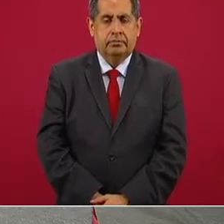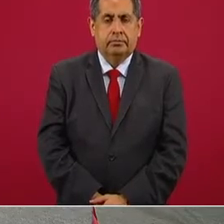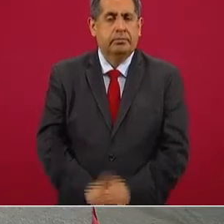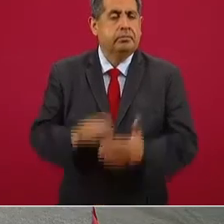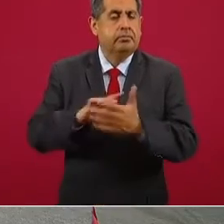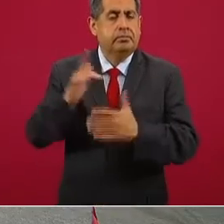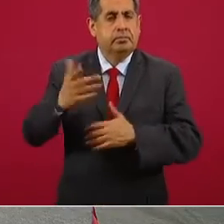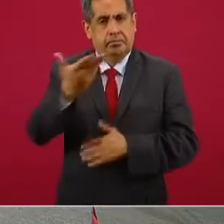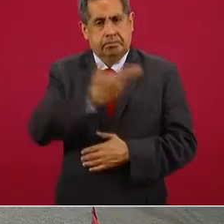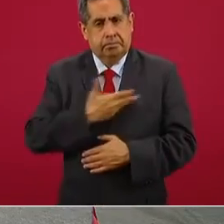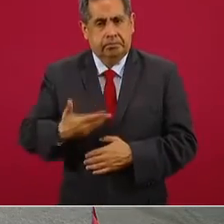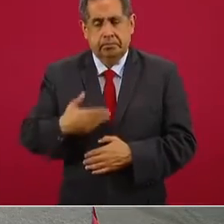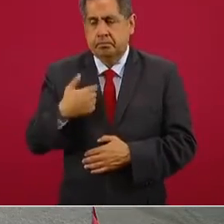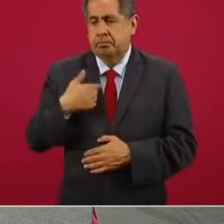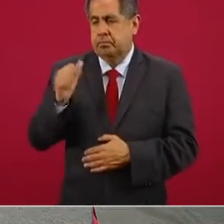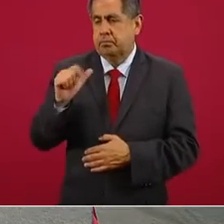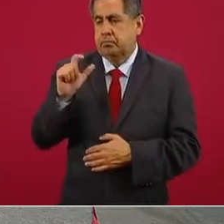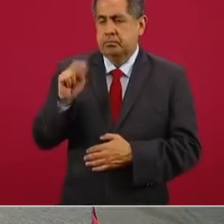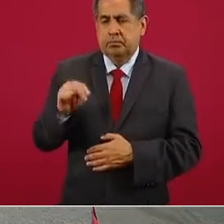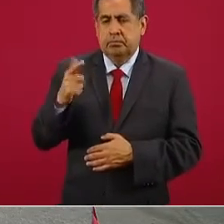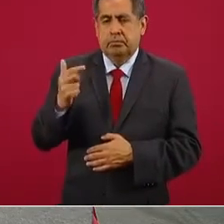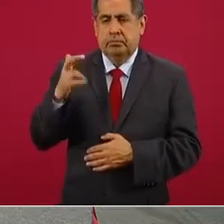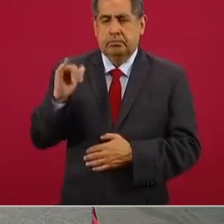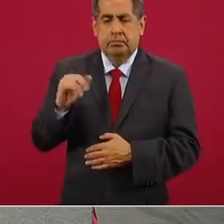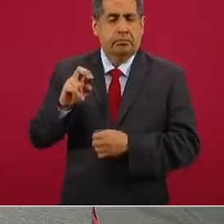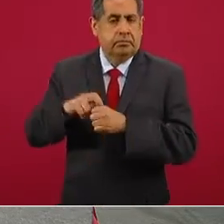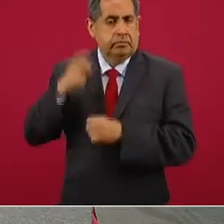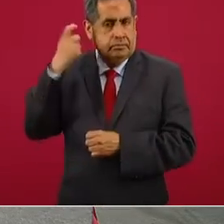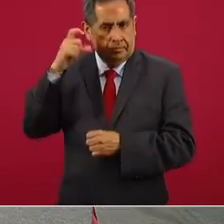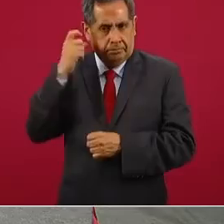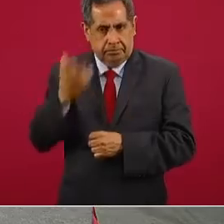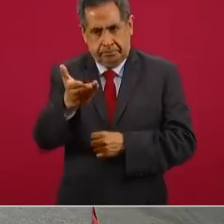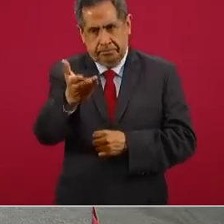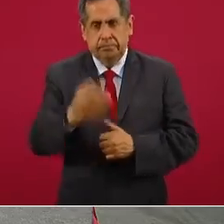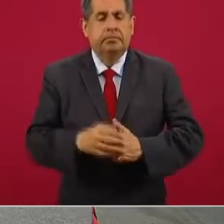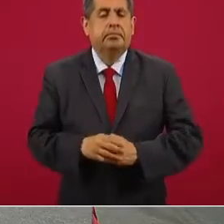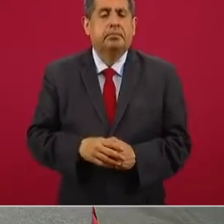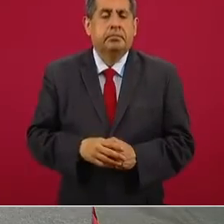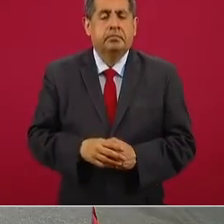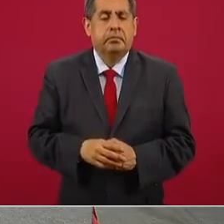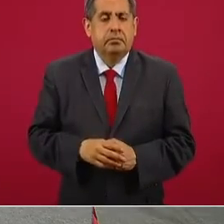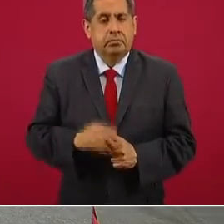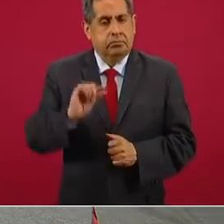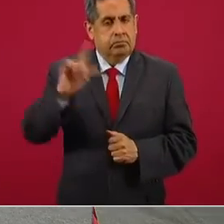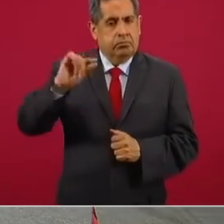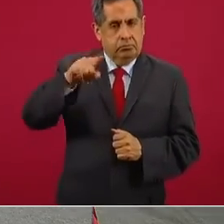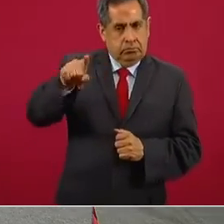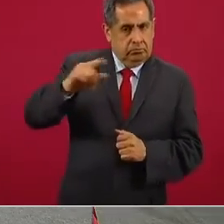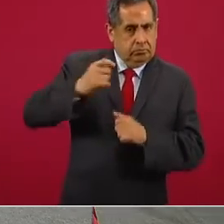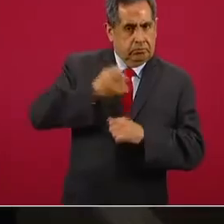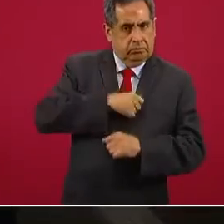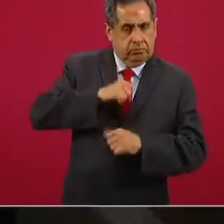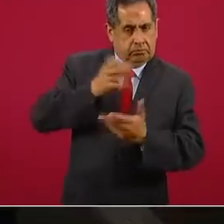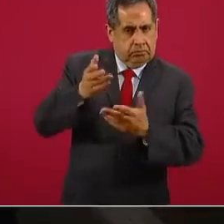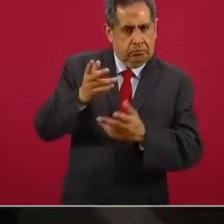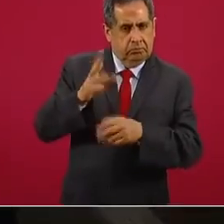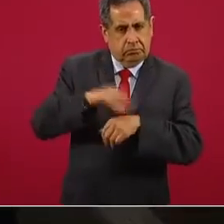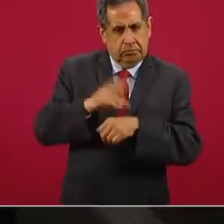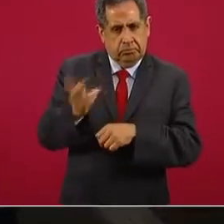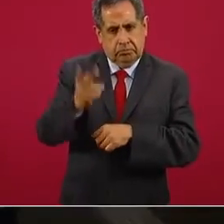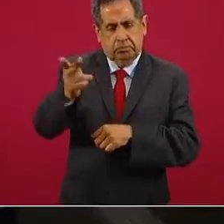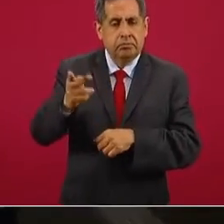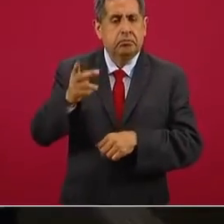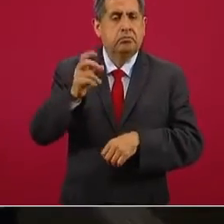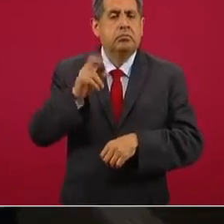Muchas gracias, presidente. Alan García, de Informativo Q, desde Querétaro. También aprovechando la presencia de autoridades de salud, quisiera preguntarle al